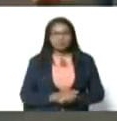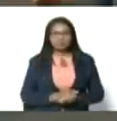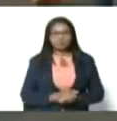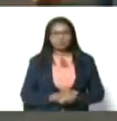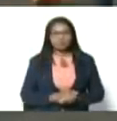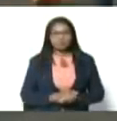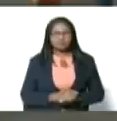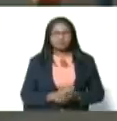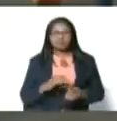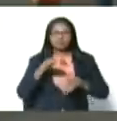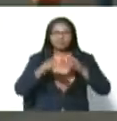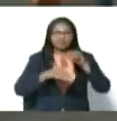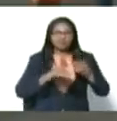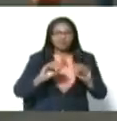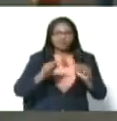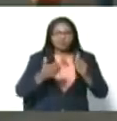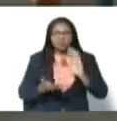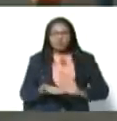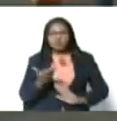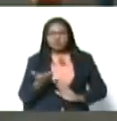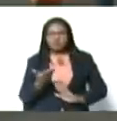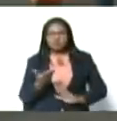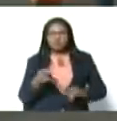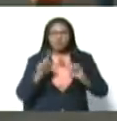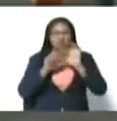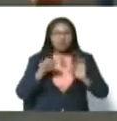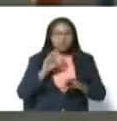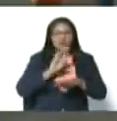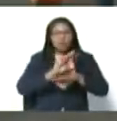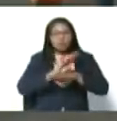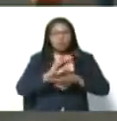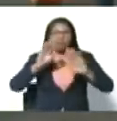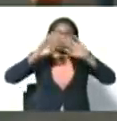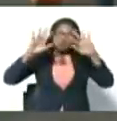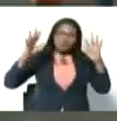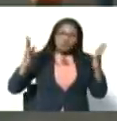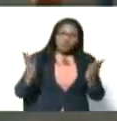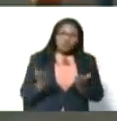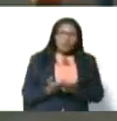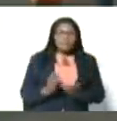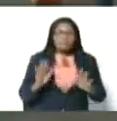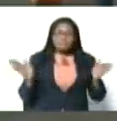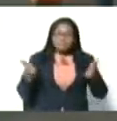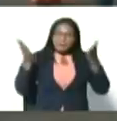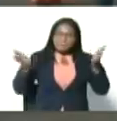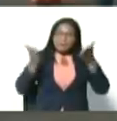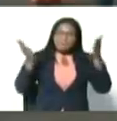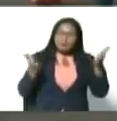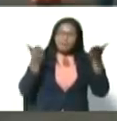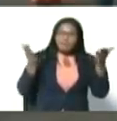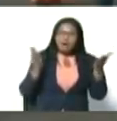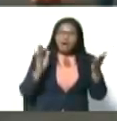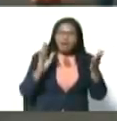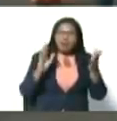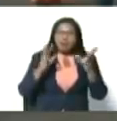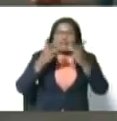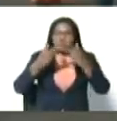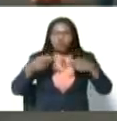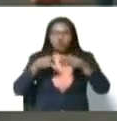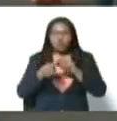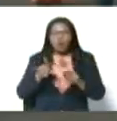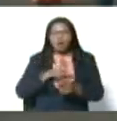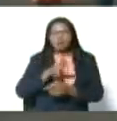Un paso importante, no solamente para proteger el planeta, sino para impulsar la industria naval hacia la